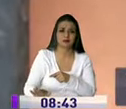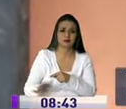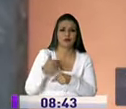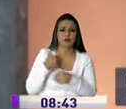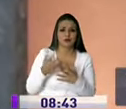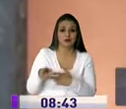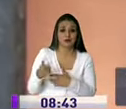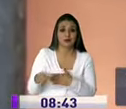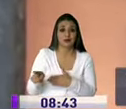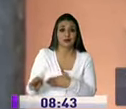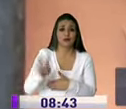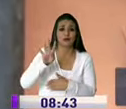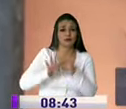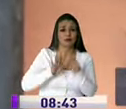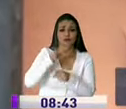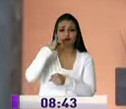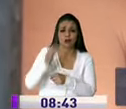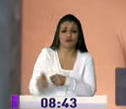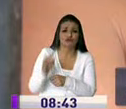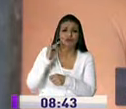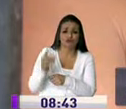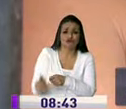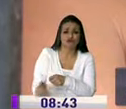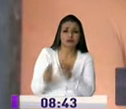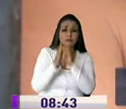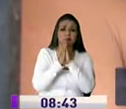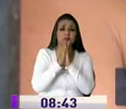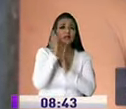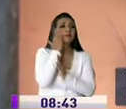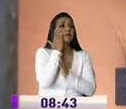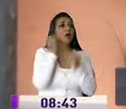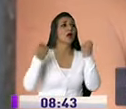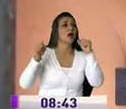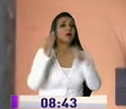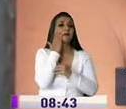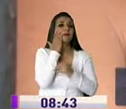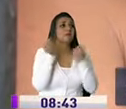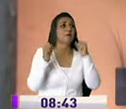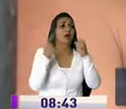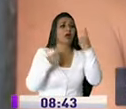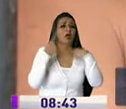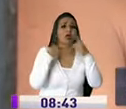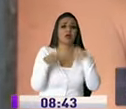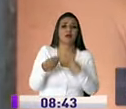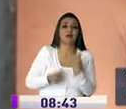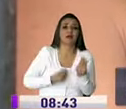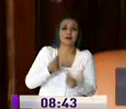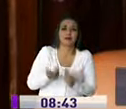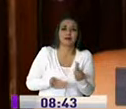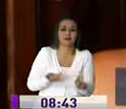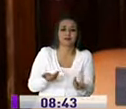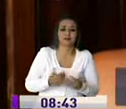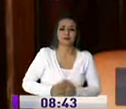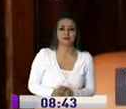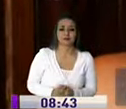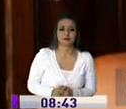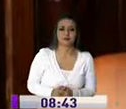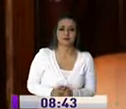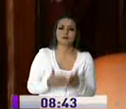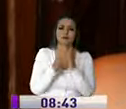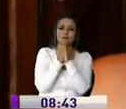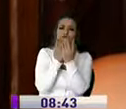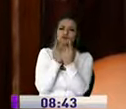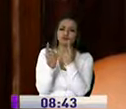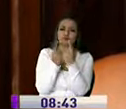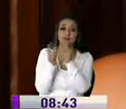La niña apenas tiene 4 años y ella pide a su madre. Todos los días ella llora, yo no sé qué hacer. Que dialogue con